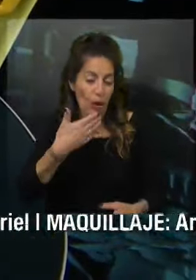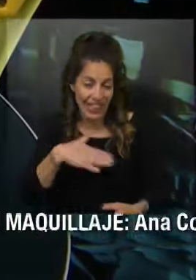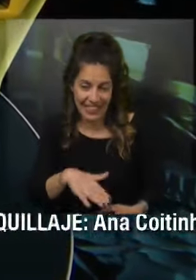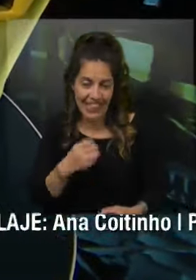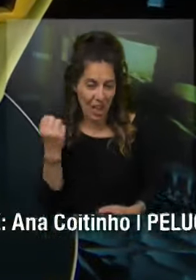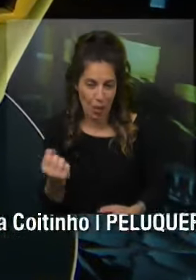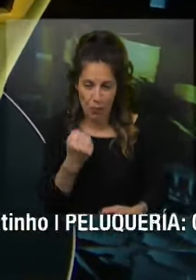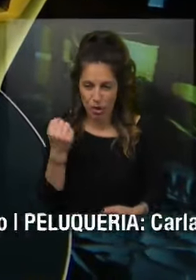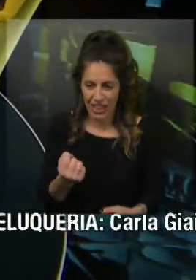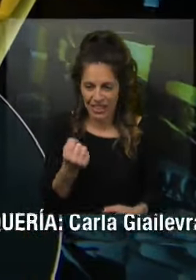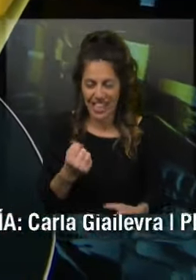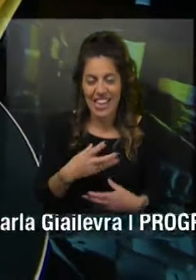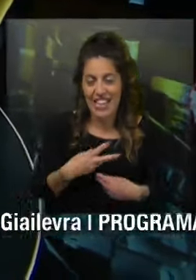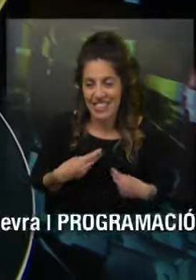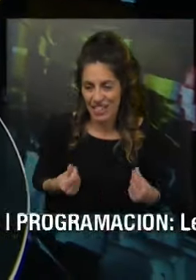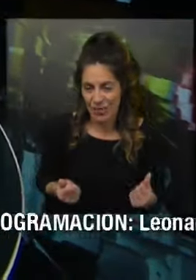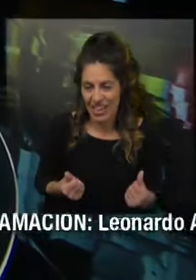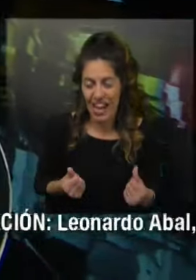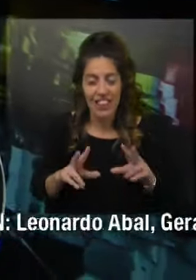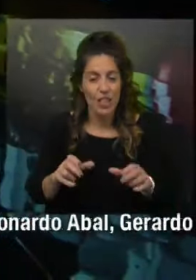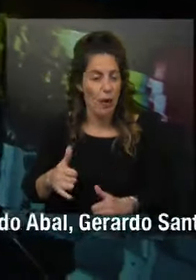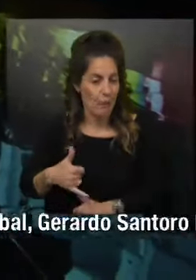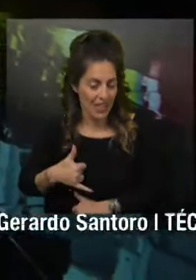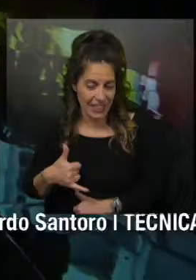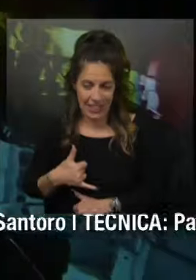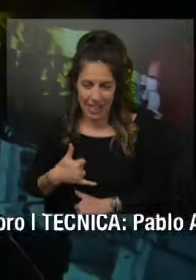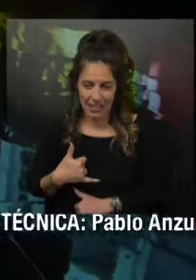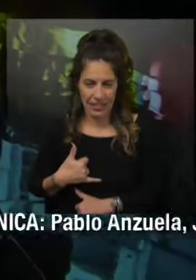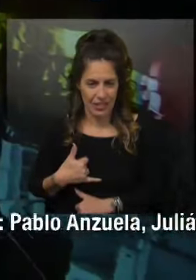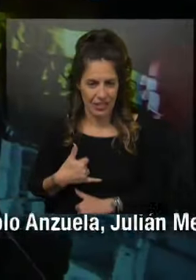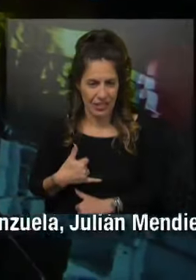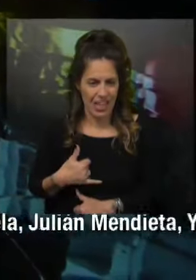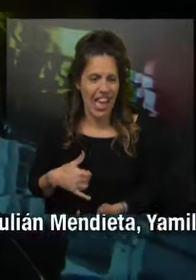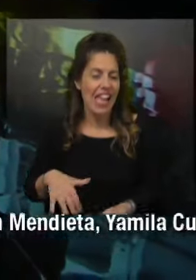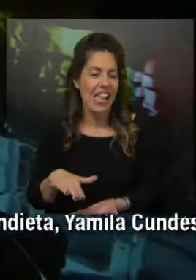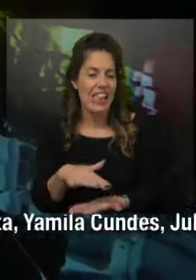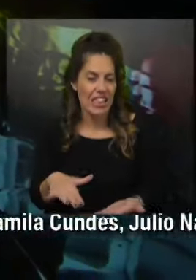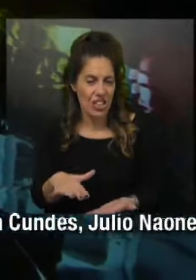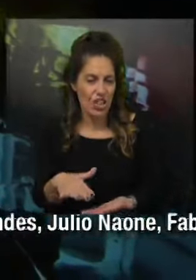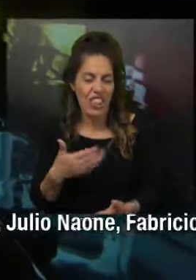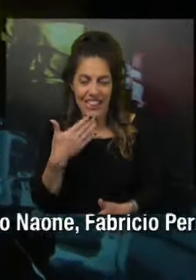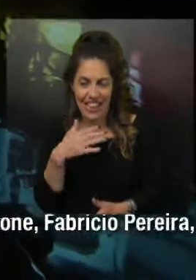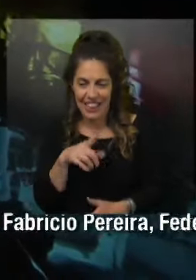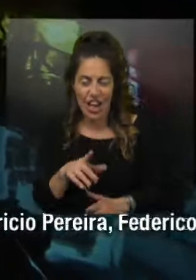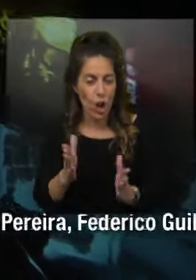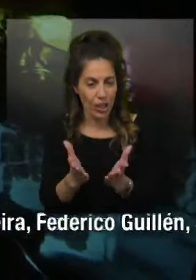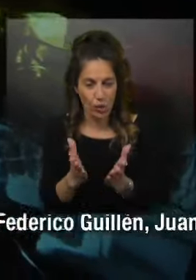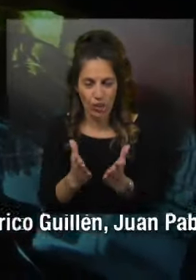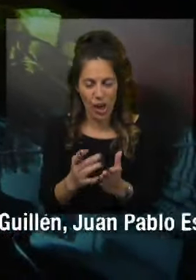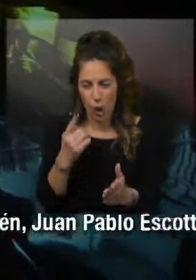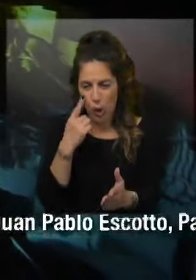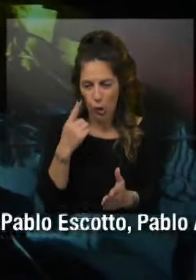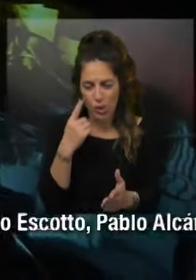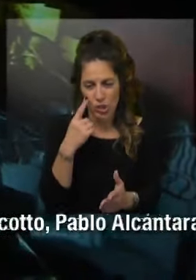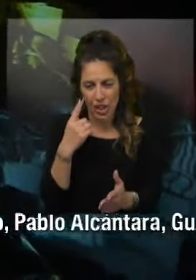importancia y la sensibilidad del tema militar este el hecho de entenderlo estudiarlo conocerlo